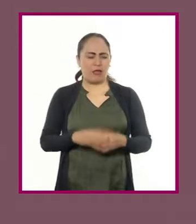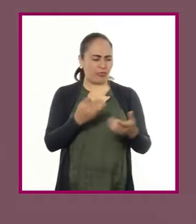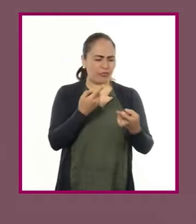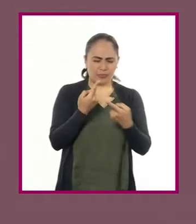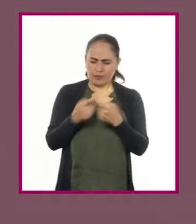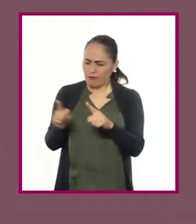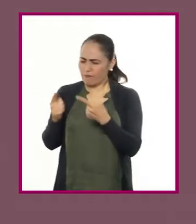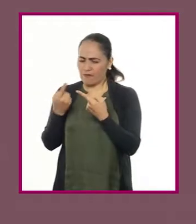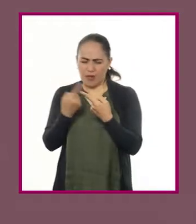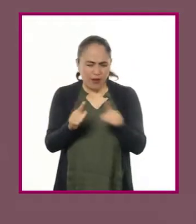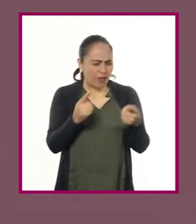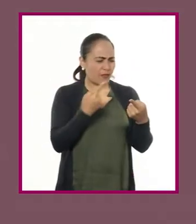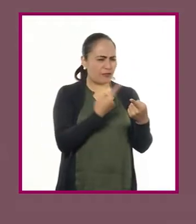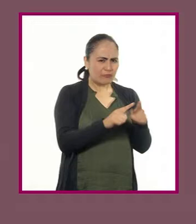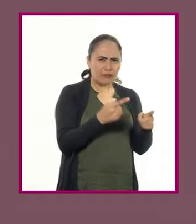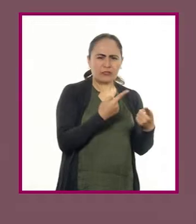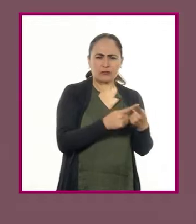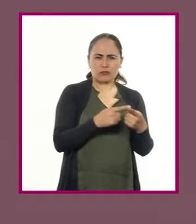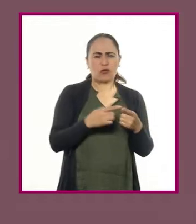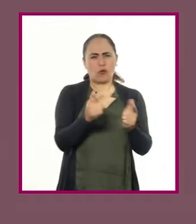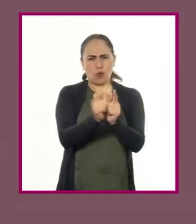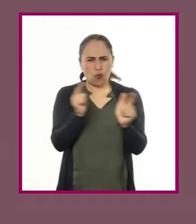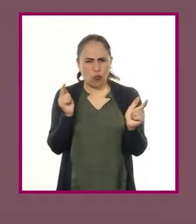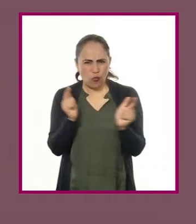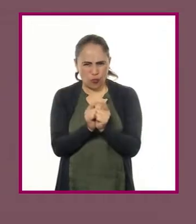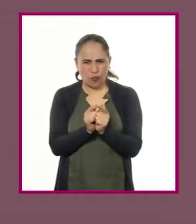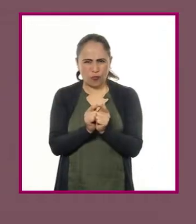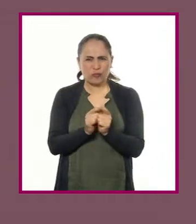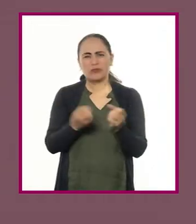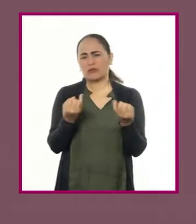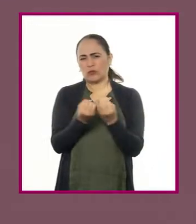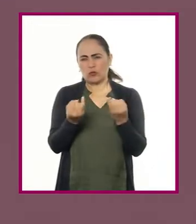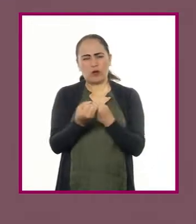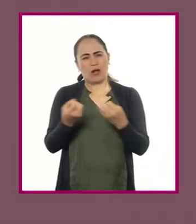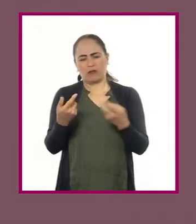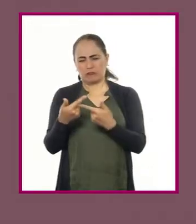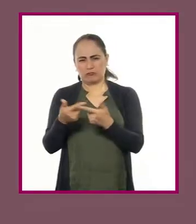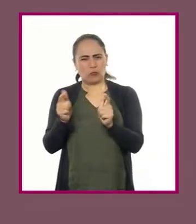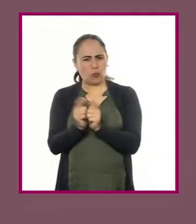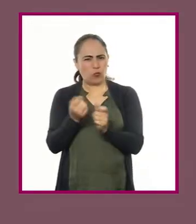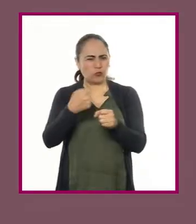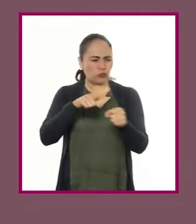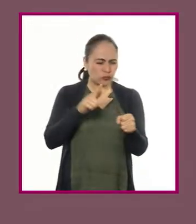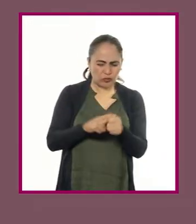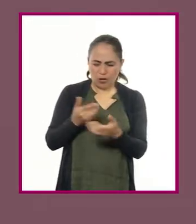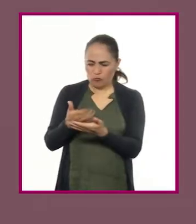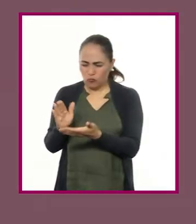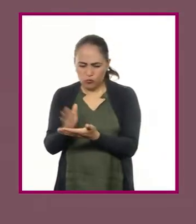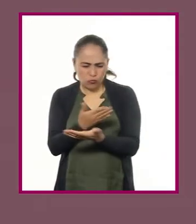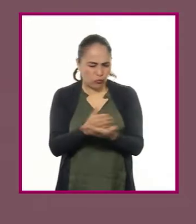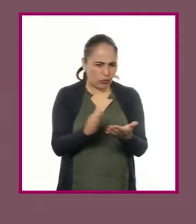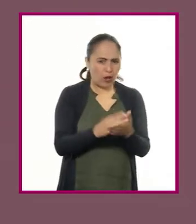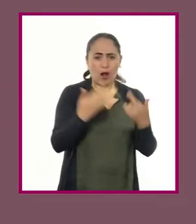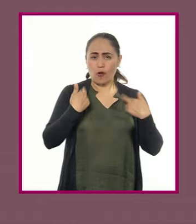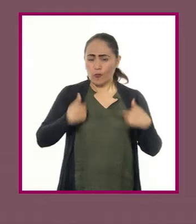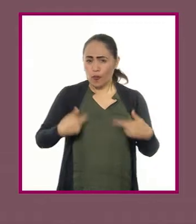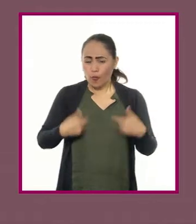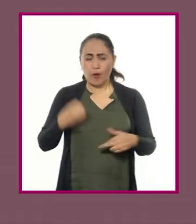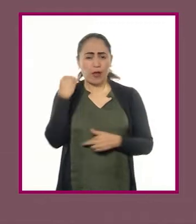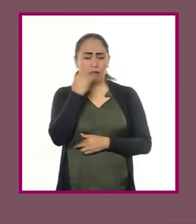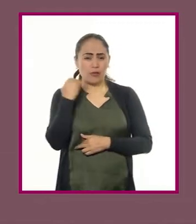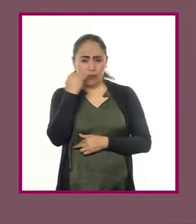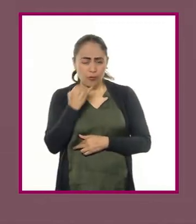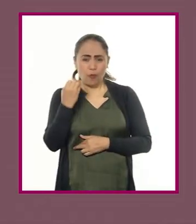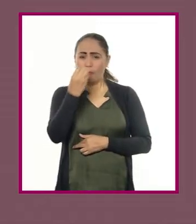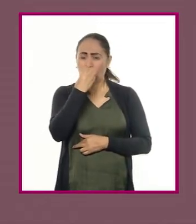pluralidades étnicas y sociales generó nuevas prácticas en la Nueva España. La vestimenta, la lengua, la